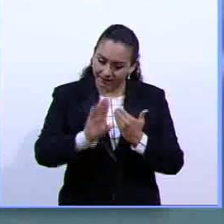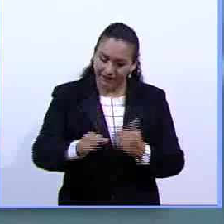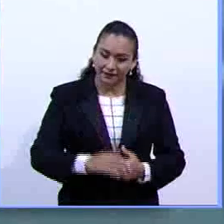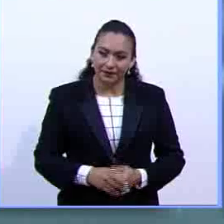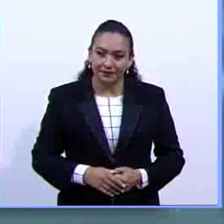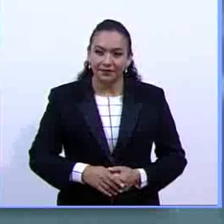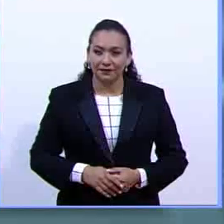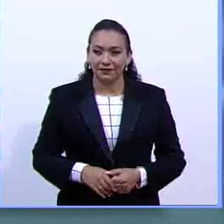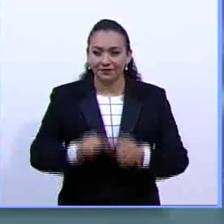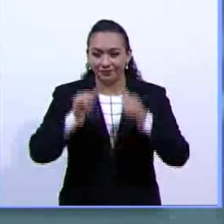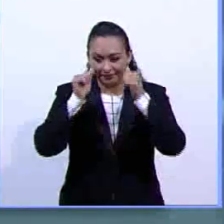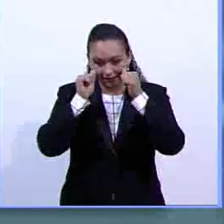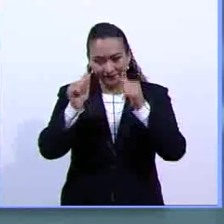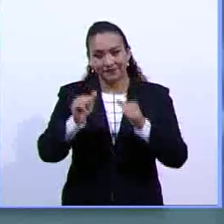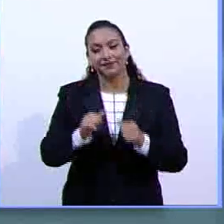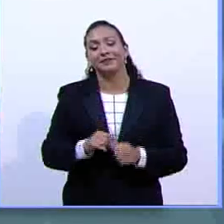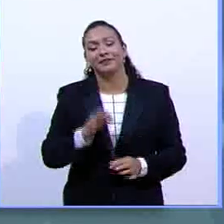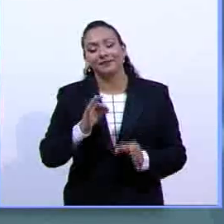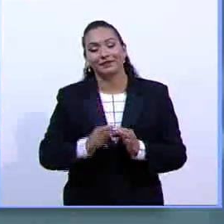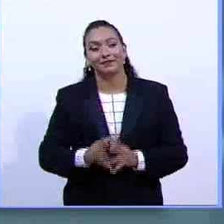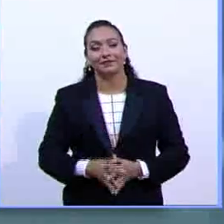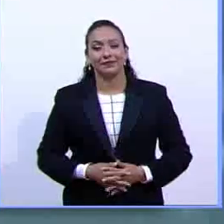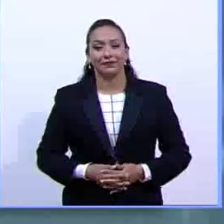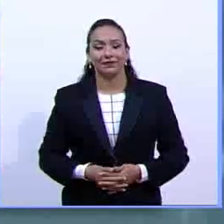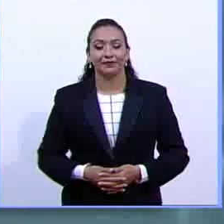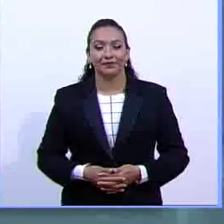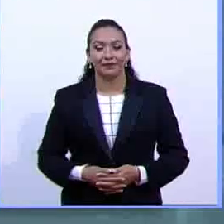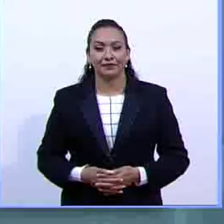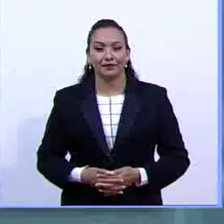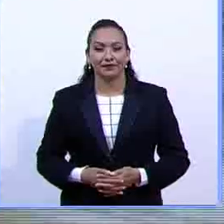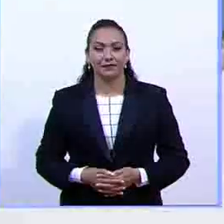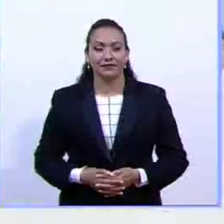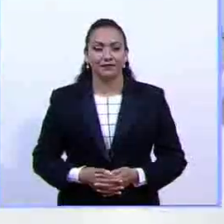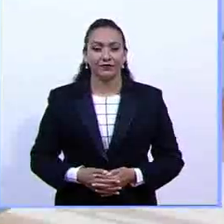del Poder Judicial de la Federación, Jesús Daza.